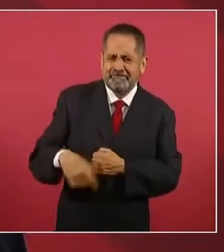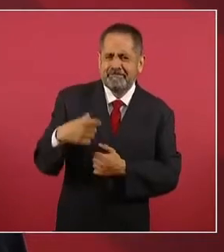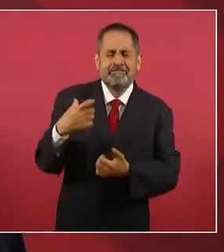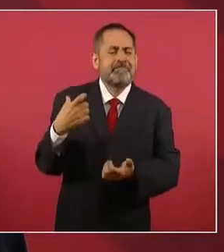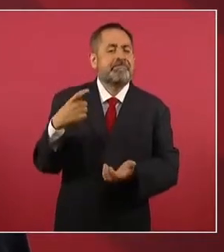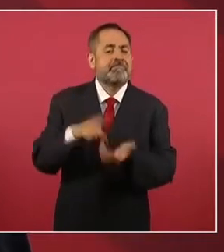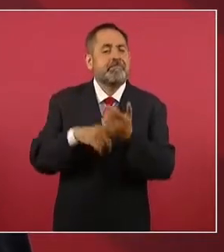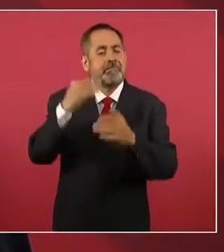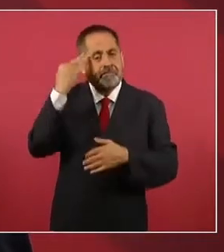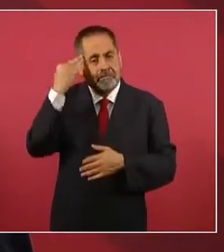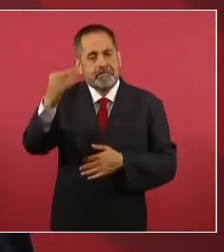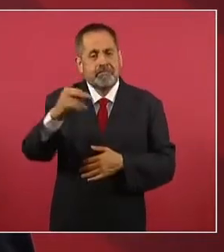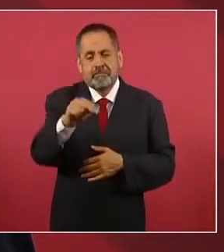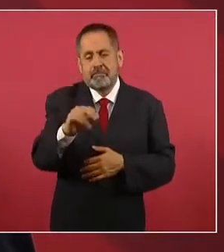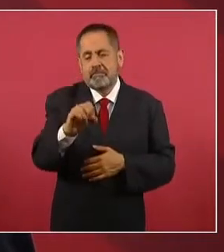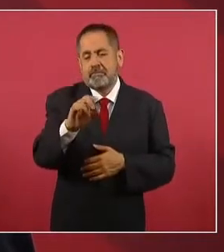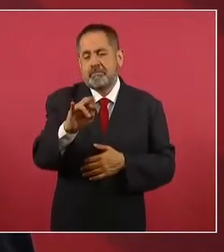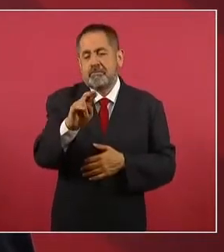neoliberal.